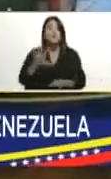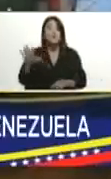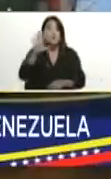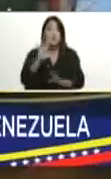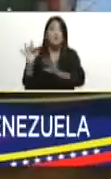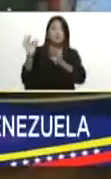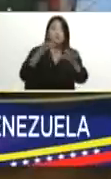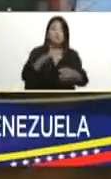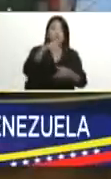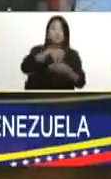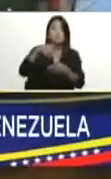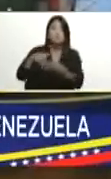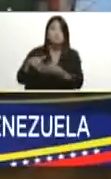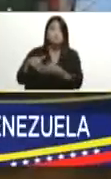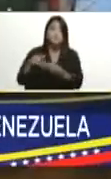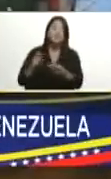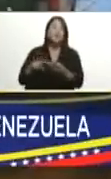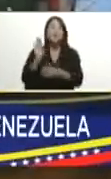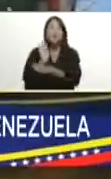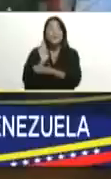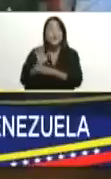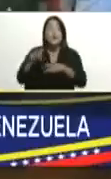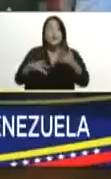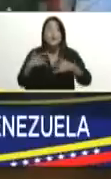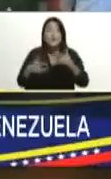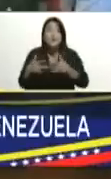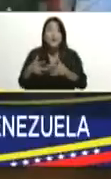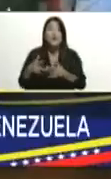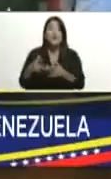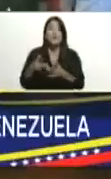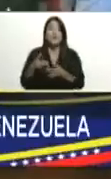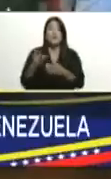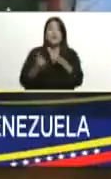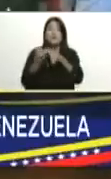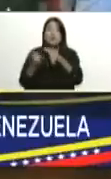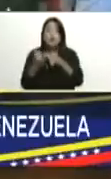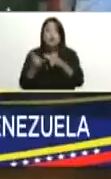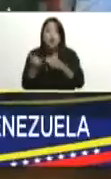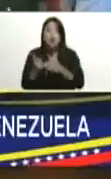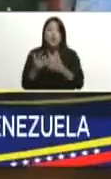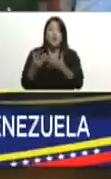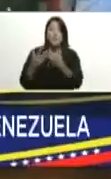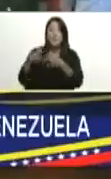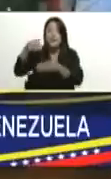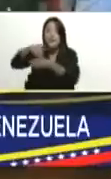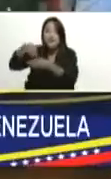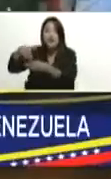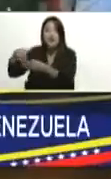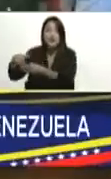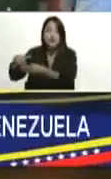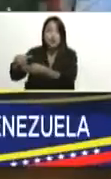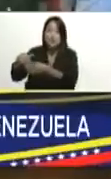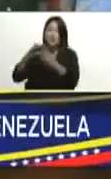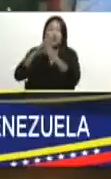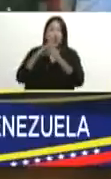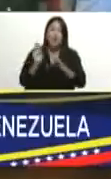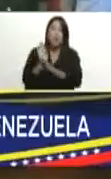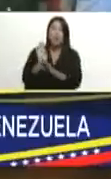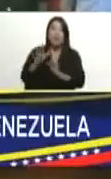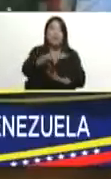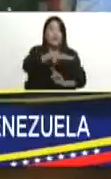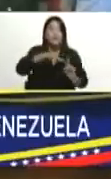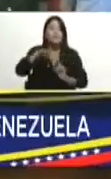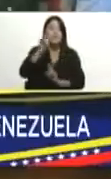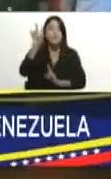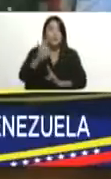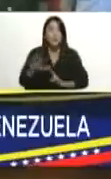la seguridad al cotillón electoral, a las máquinas de votación y a la infraestructura electoral del país, vale